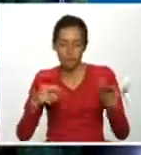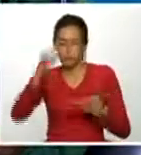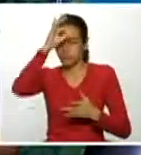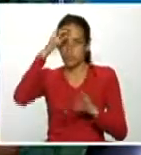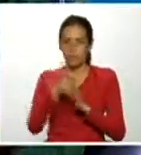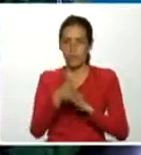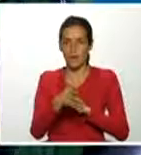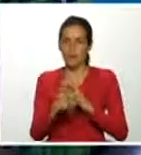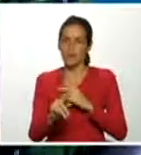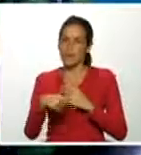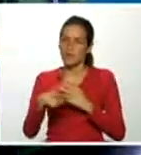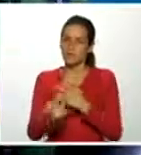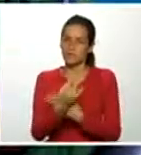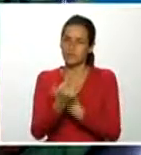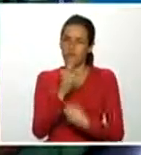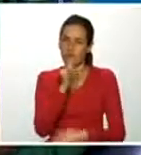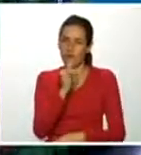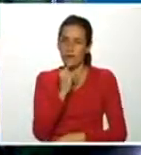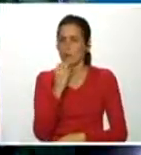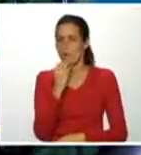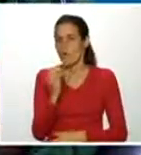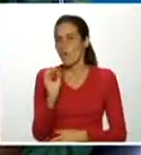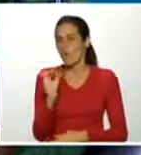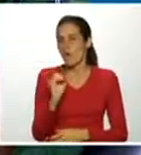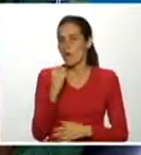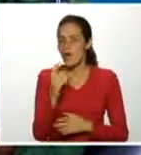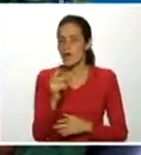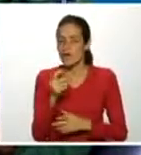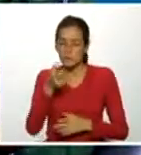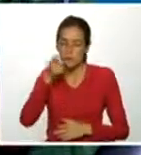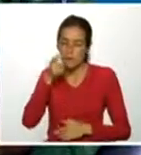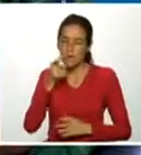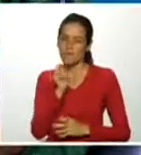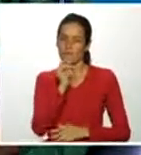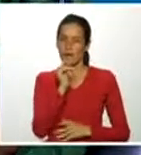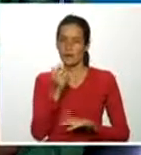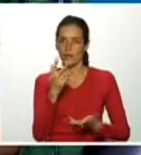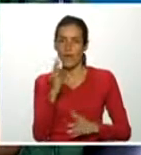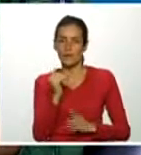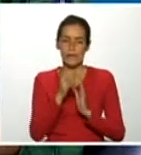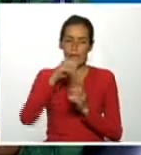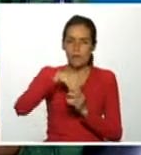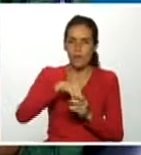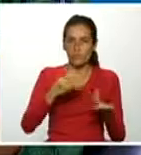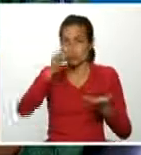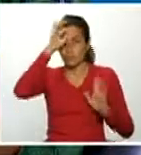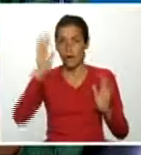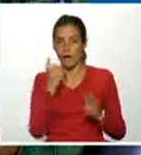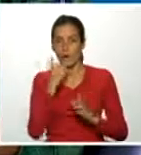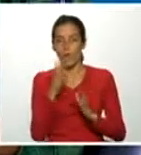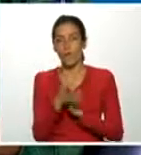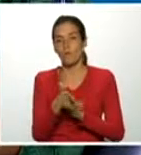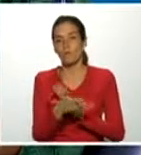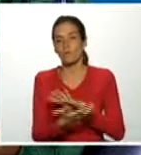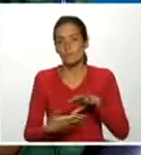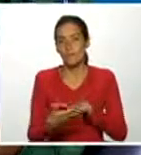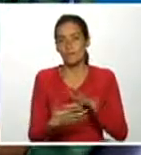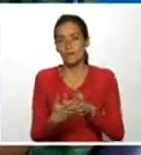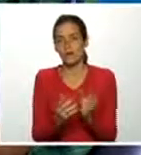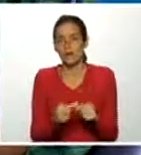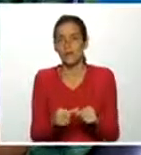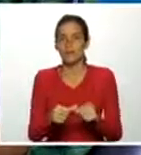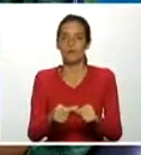eres susceptible luego de un ataque informático, si eres susceptible de espionaje informático, si eres susceptible de algún tipo de traba que te